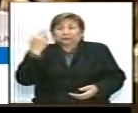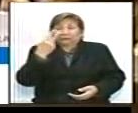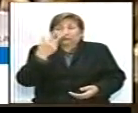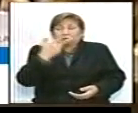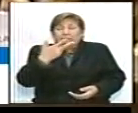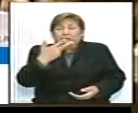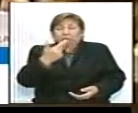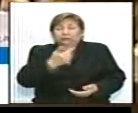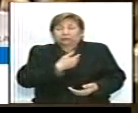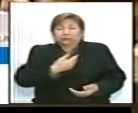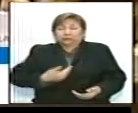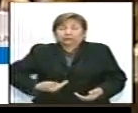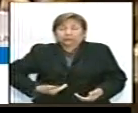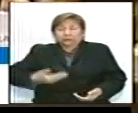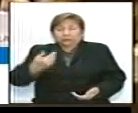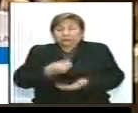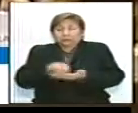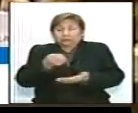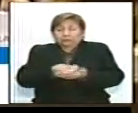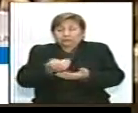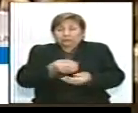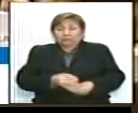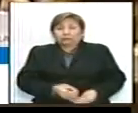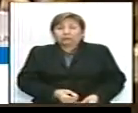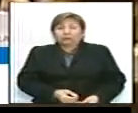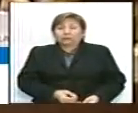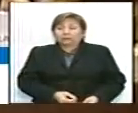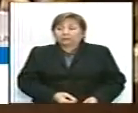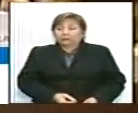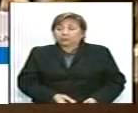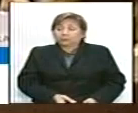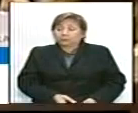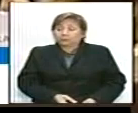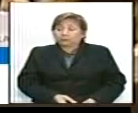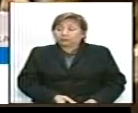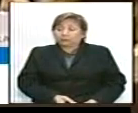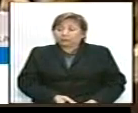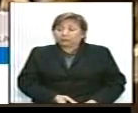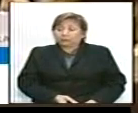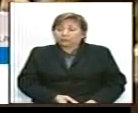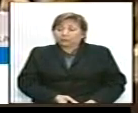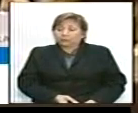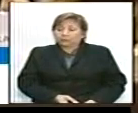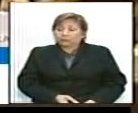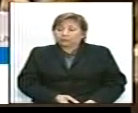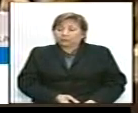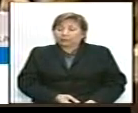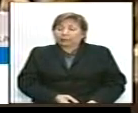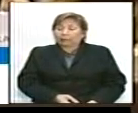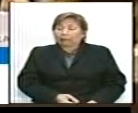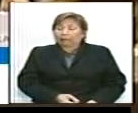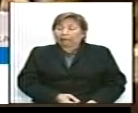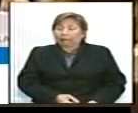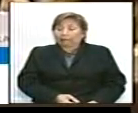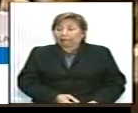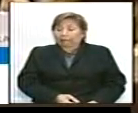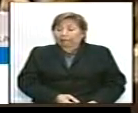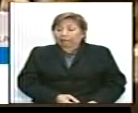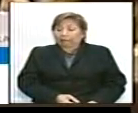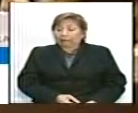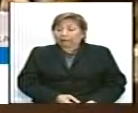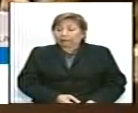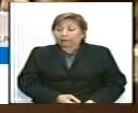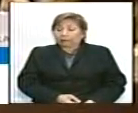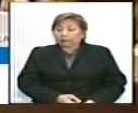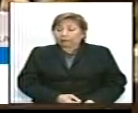regionales pasados. 22 millones en unas cámaras de videovigilancia a nivel regional que no funcionan a la fecha.